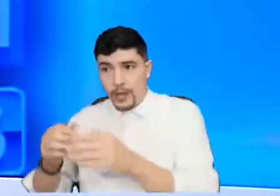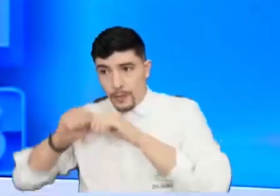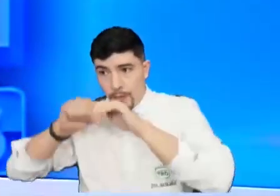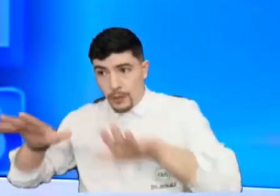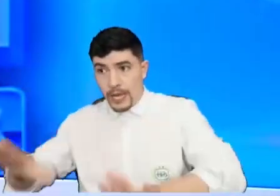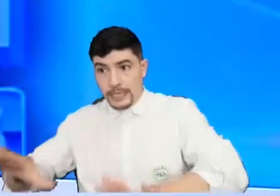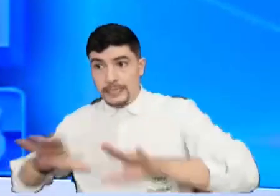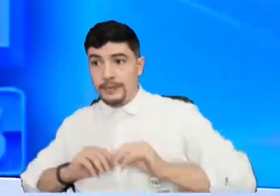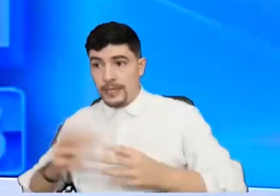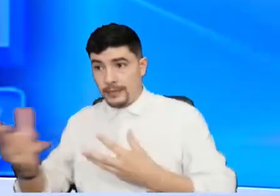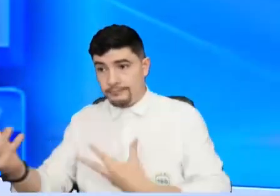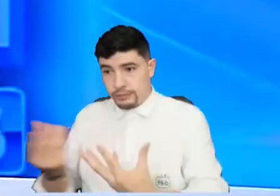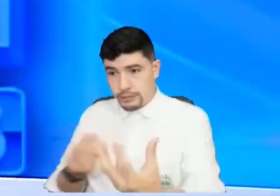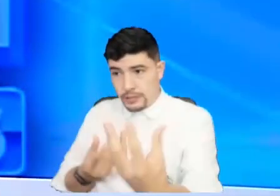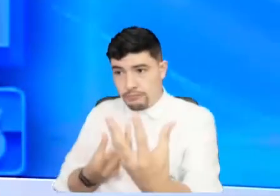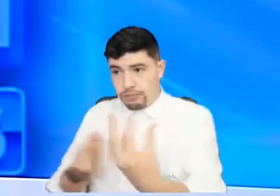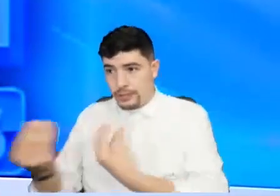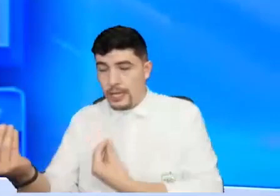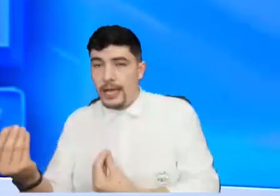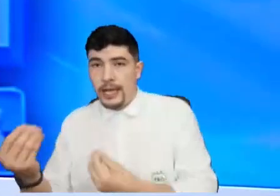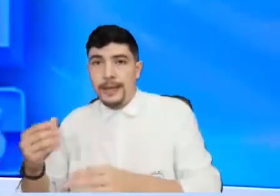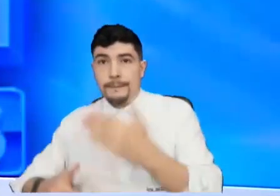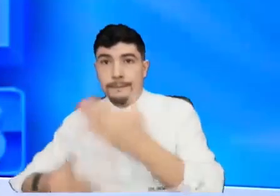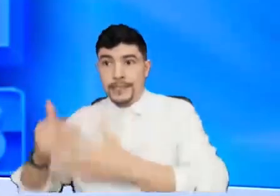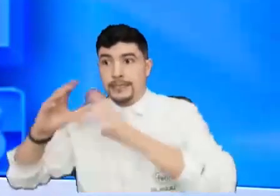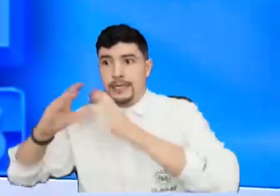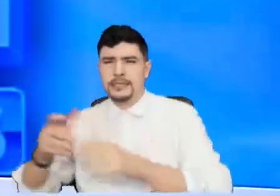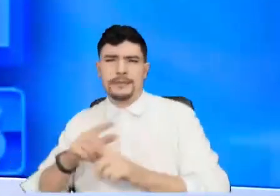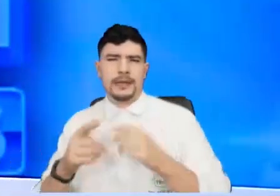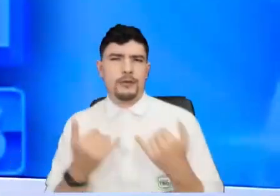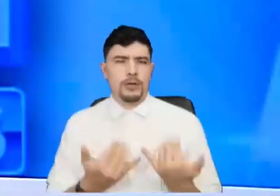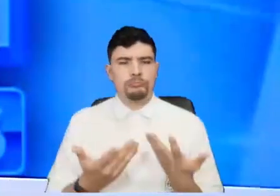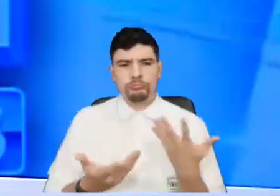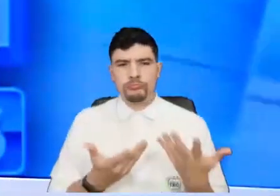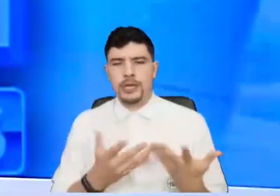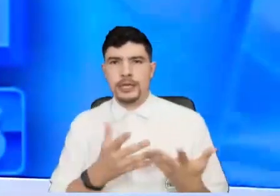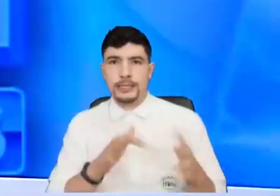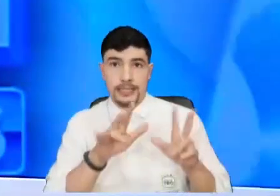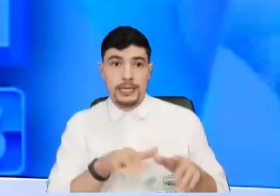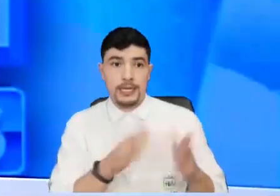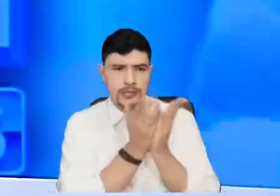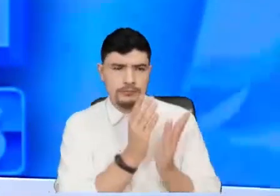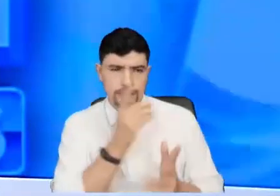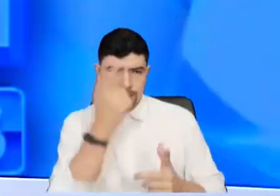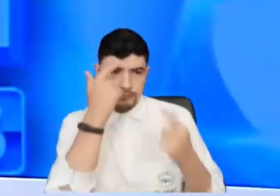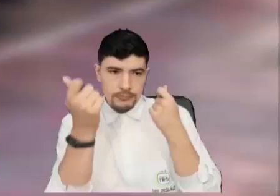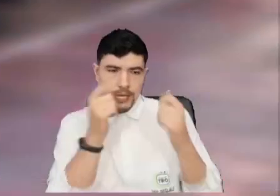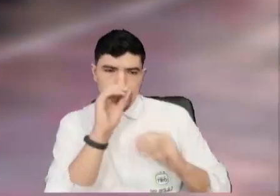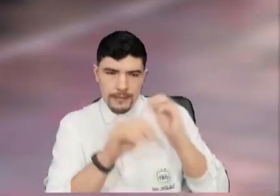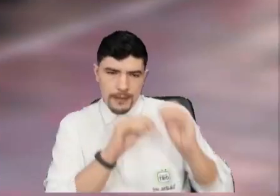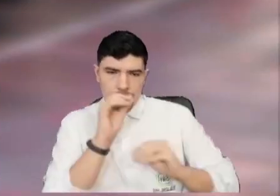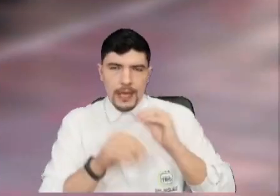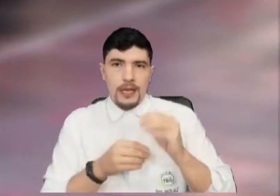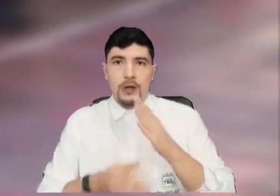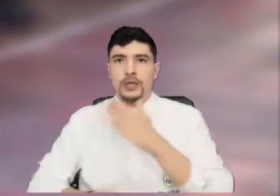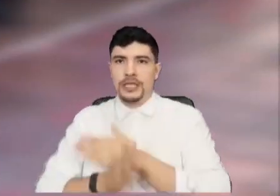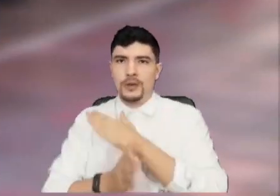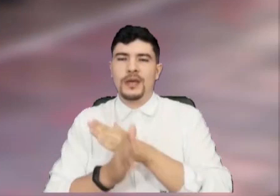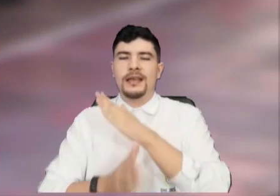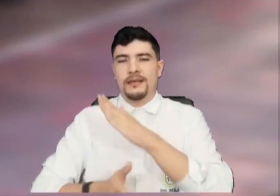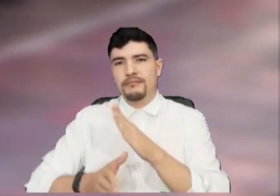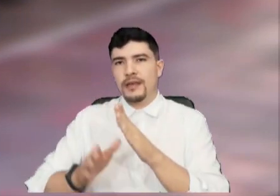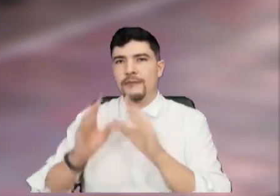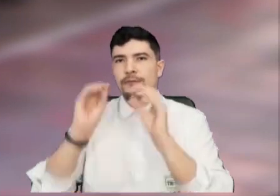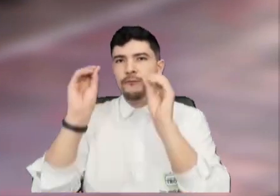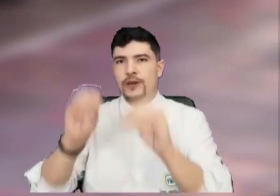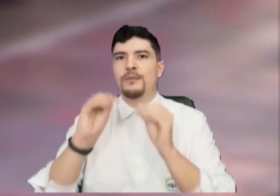a clases desde la secretaría de educación se buscan estrategias para continuar con el proceso formativo el primero de